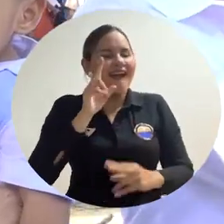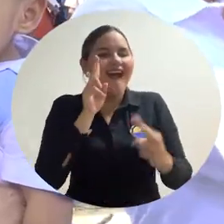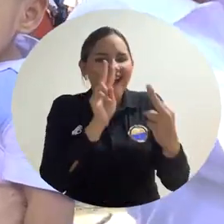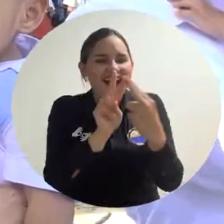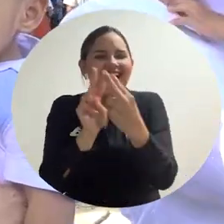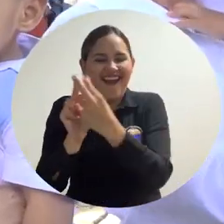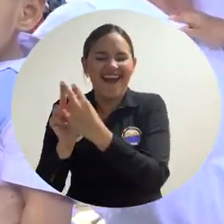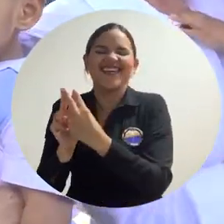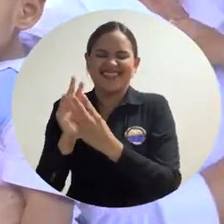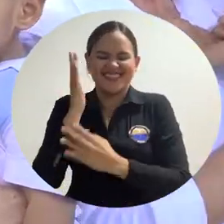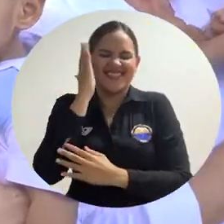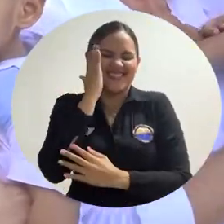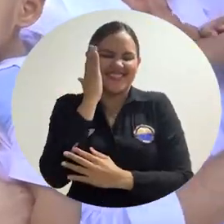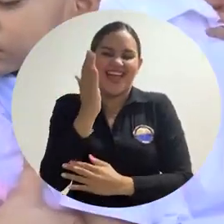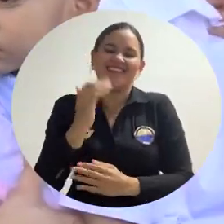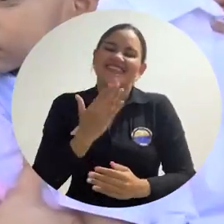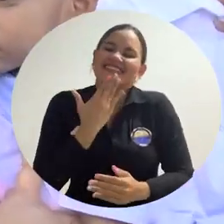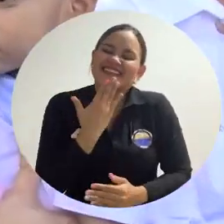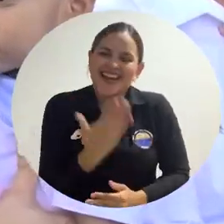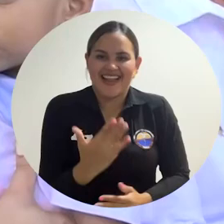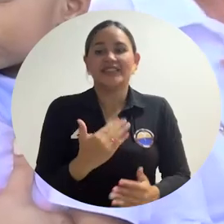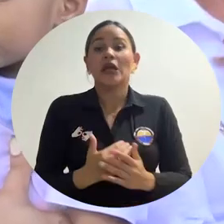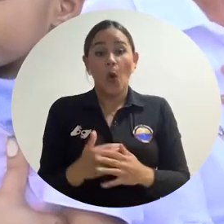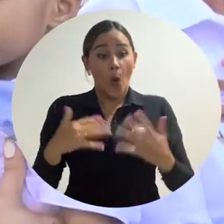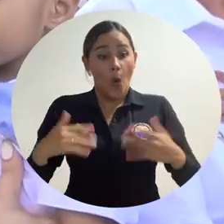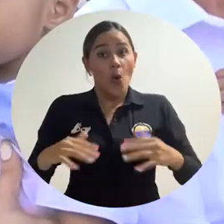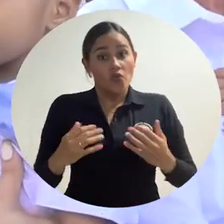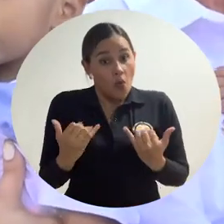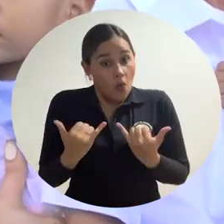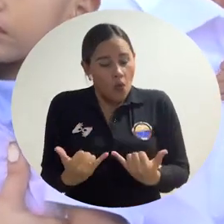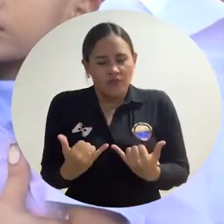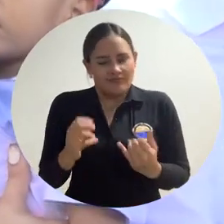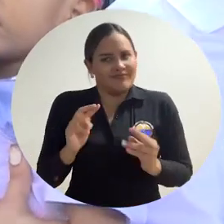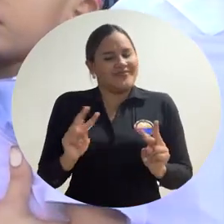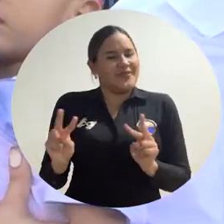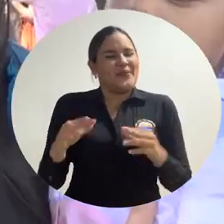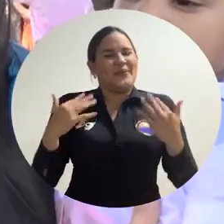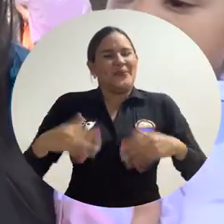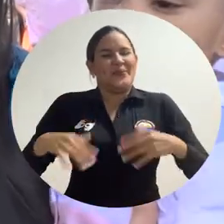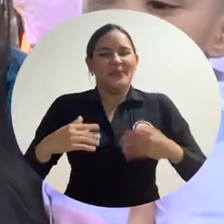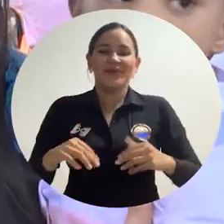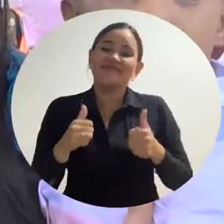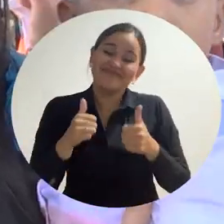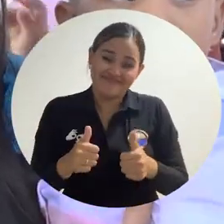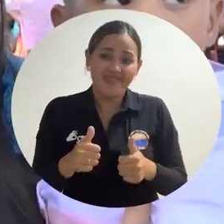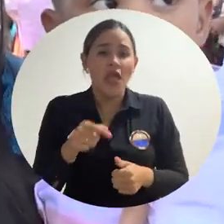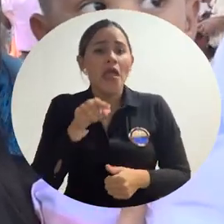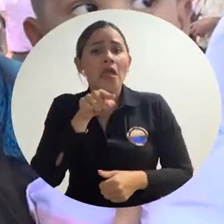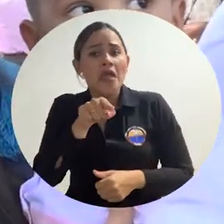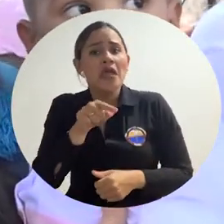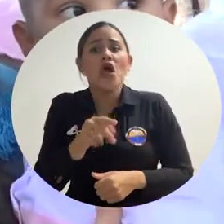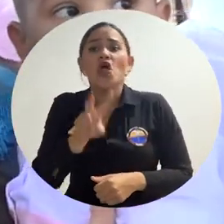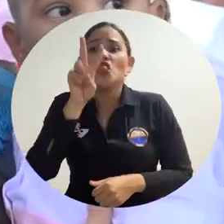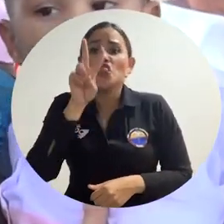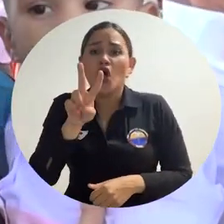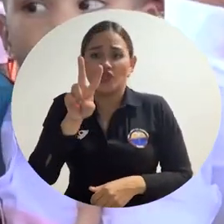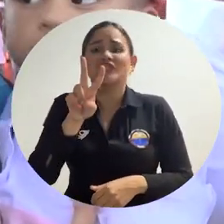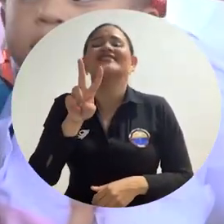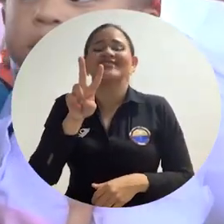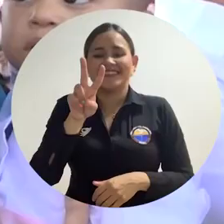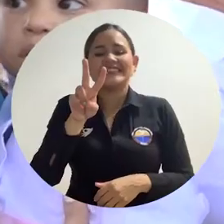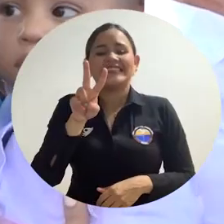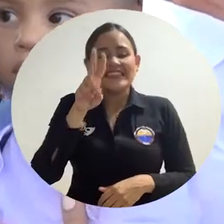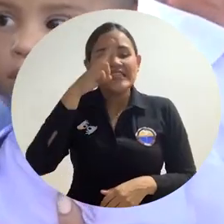los que la conocen aquí en esta universidad. Para mí pues es muy satisfactorio porque ella con sus dos niños pues ha